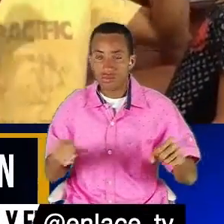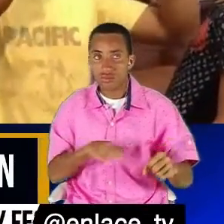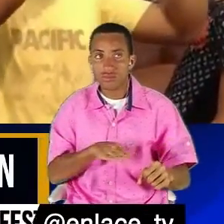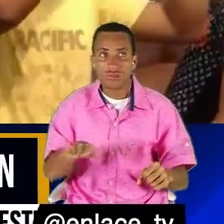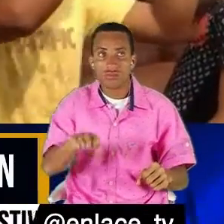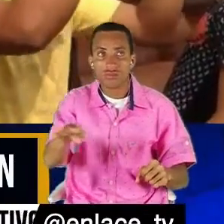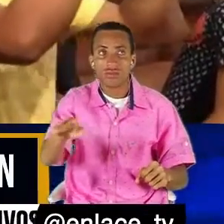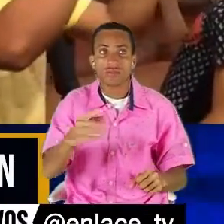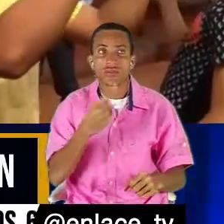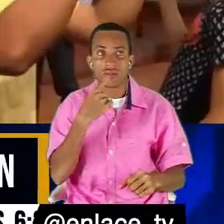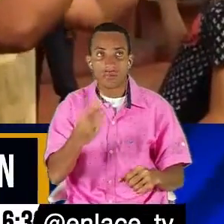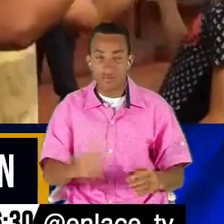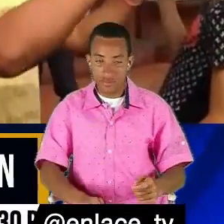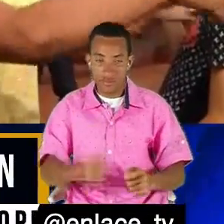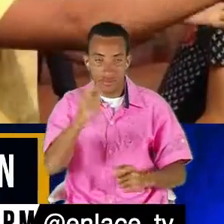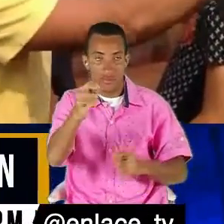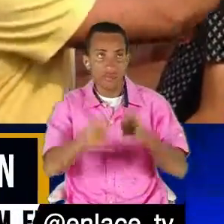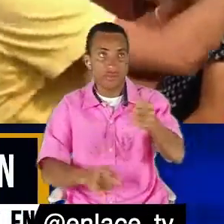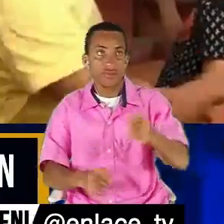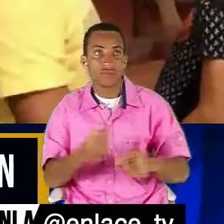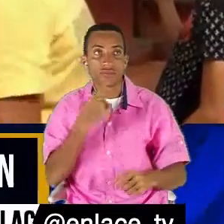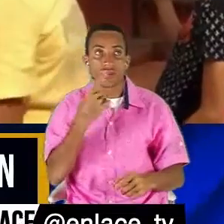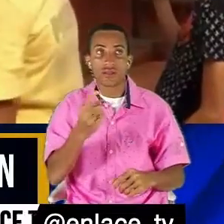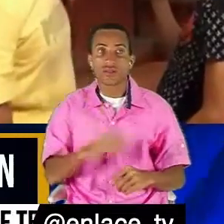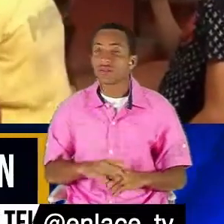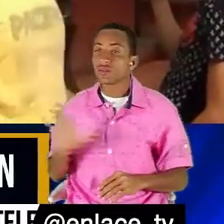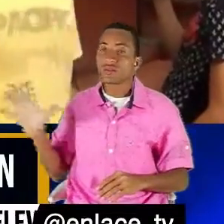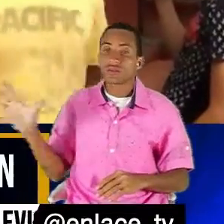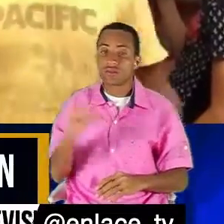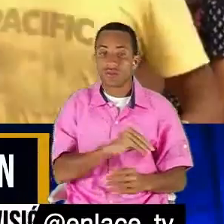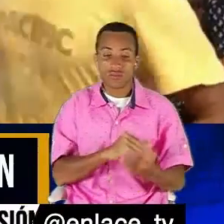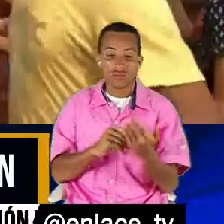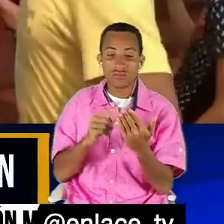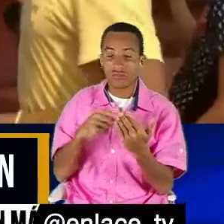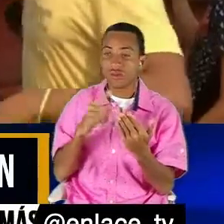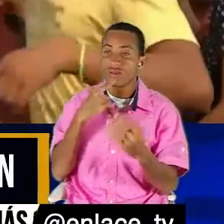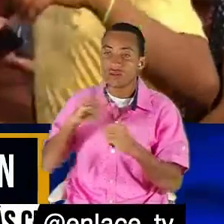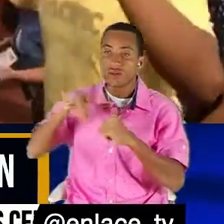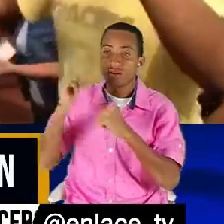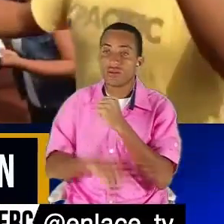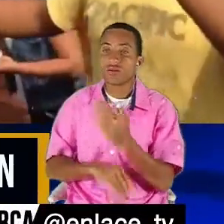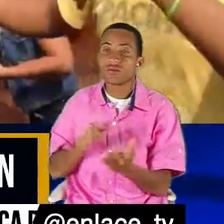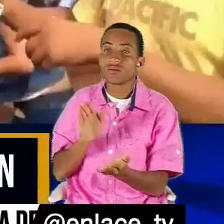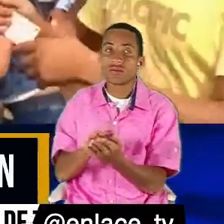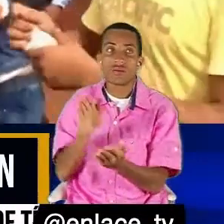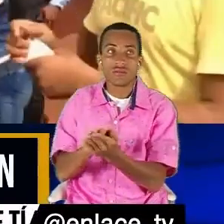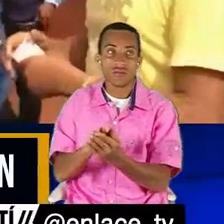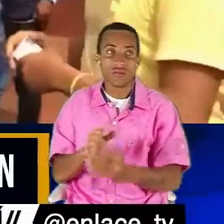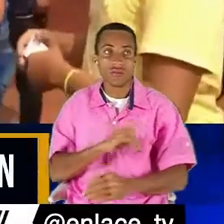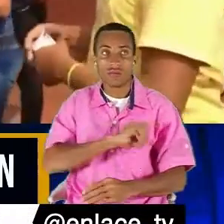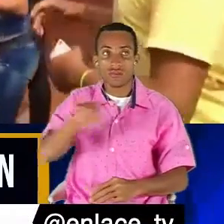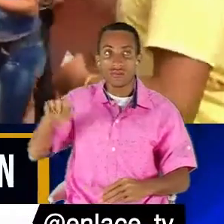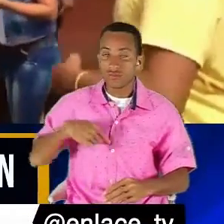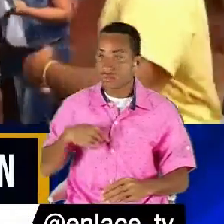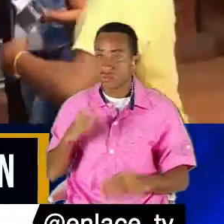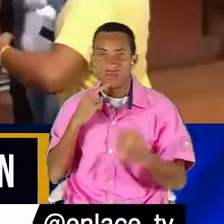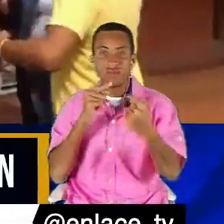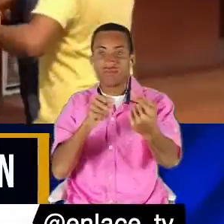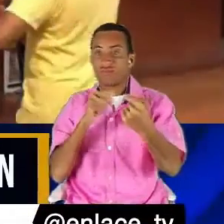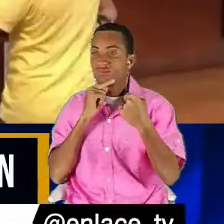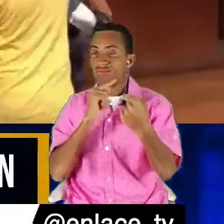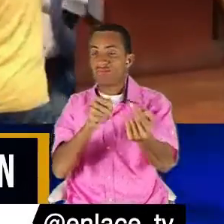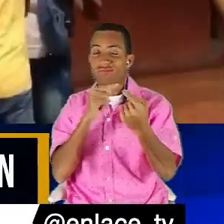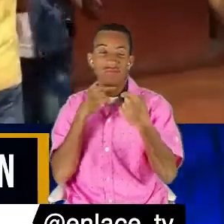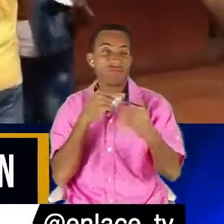vehículo, se los di, y él lo que dio fue que todo estaba en regla, pero me lo iba a hacer por sapo. Fue donde ya nos cogimos rabia y nos